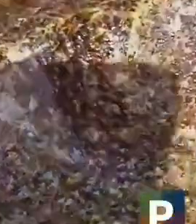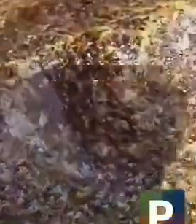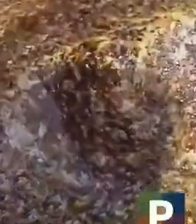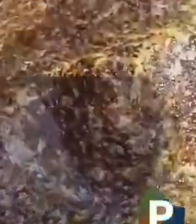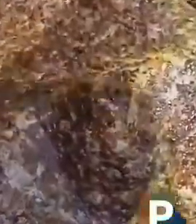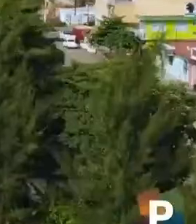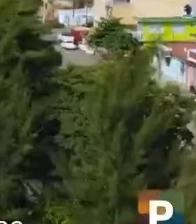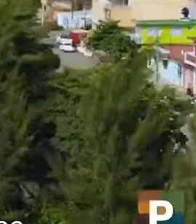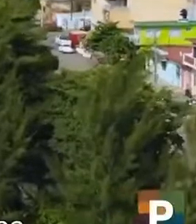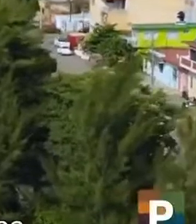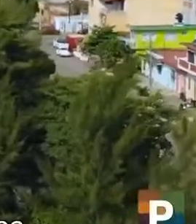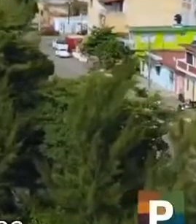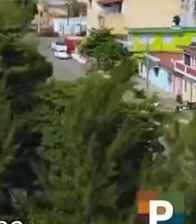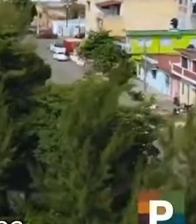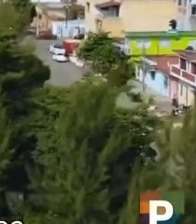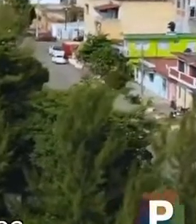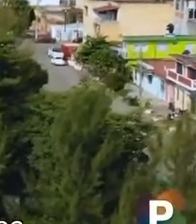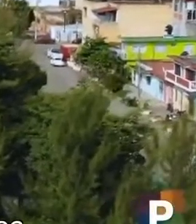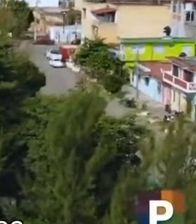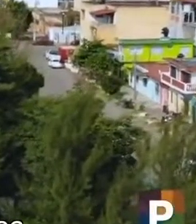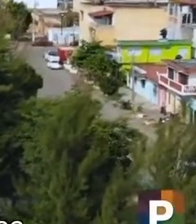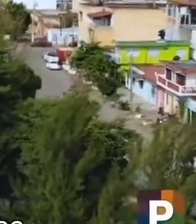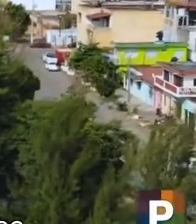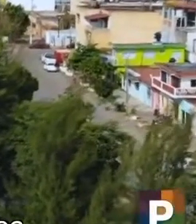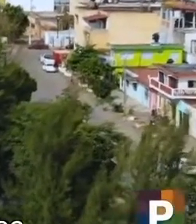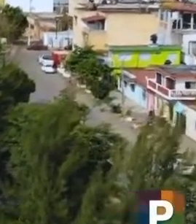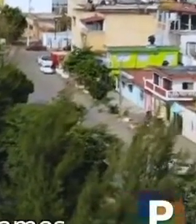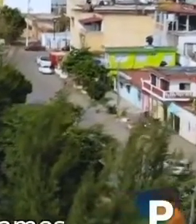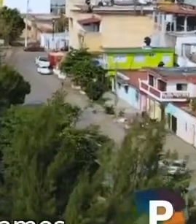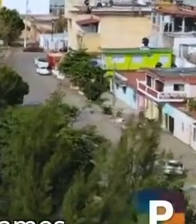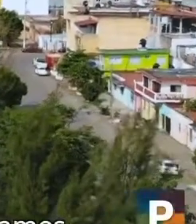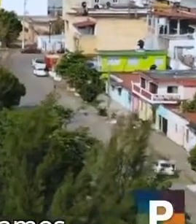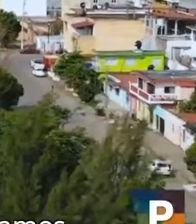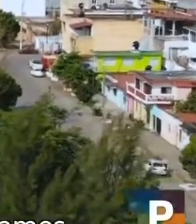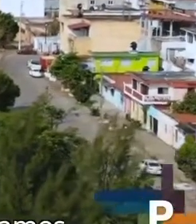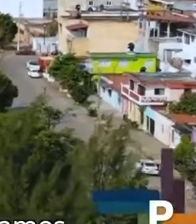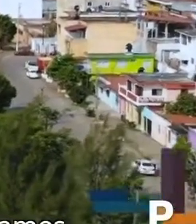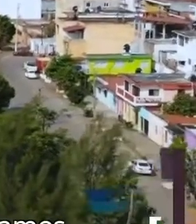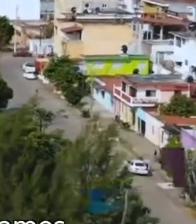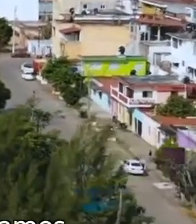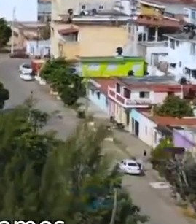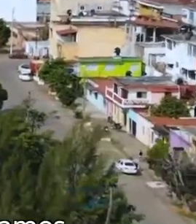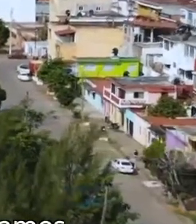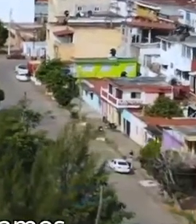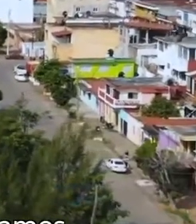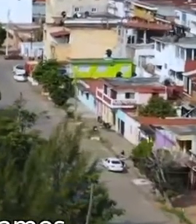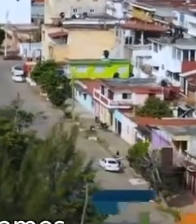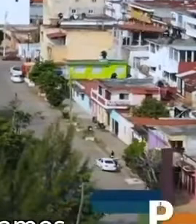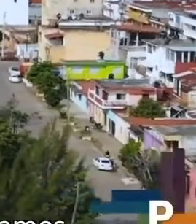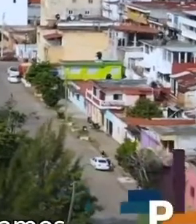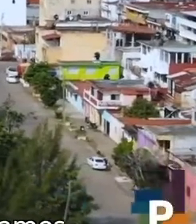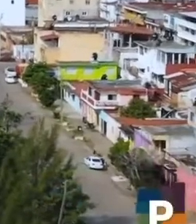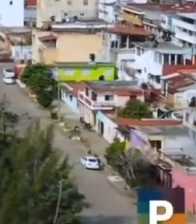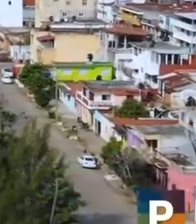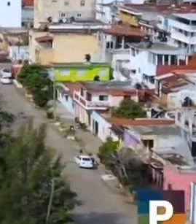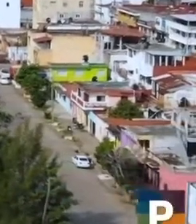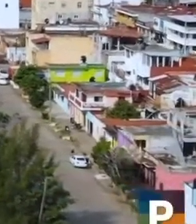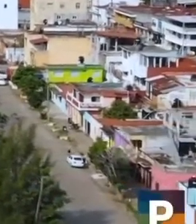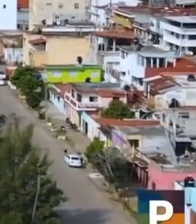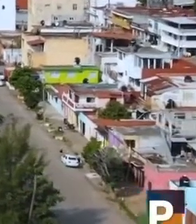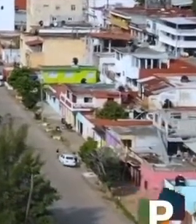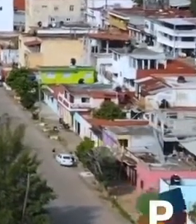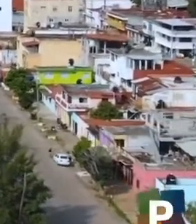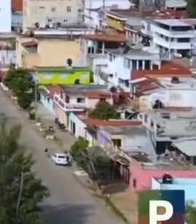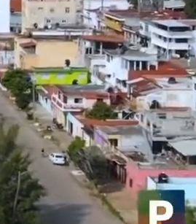púrpura. En el ferrocarril del Istmo de Tehuantepec, la renovación de las vías continúa en los 5 tramos, con un